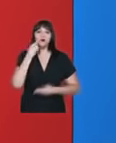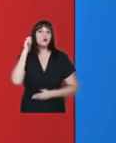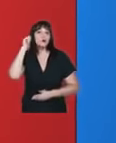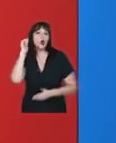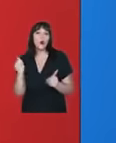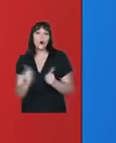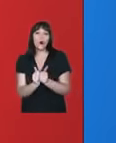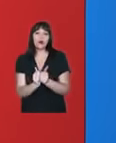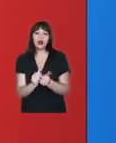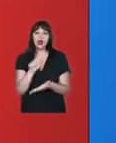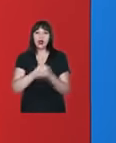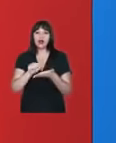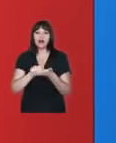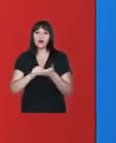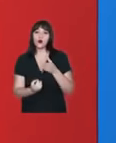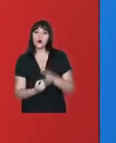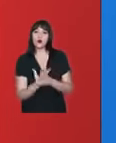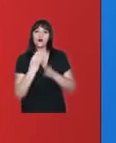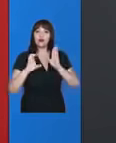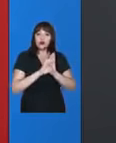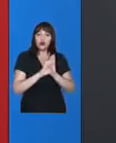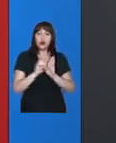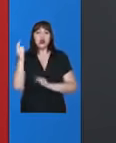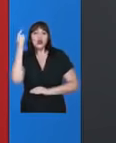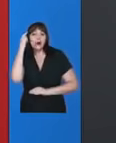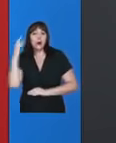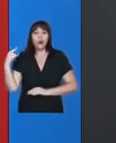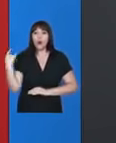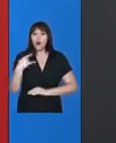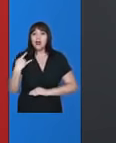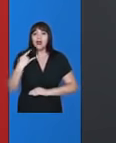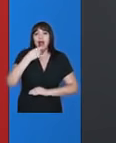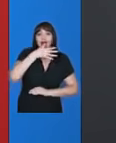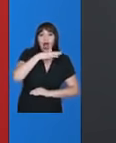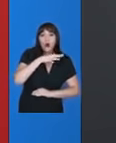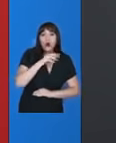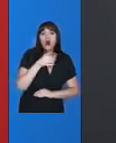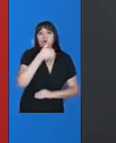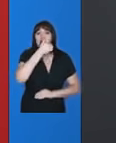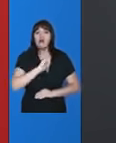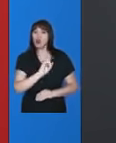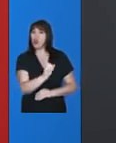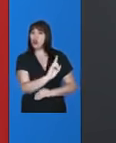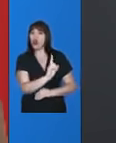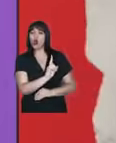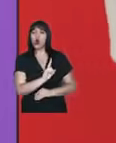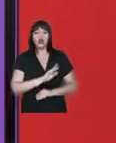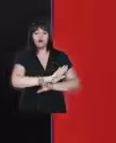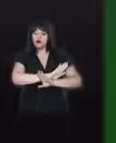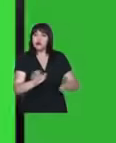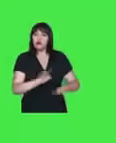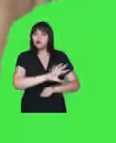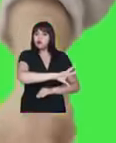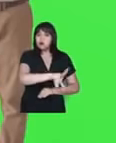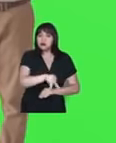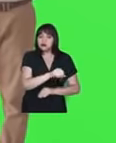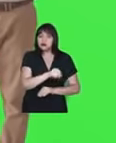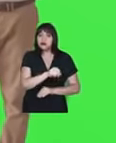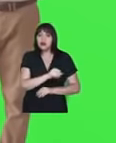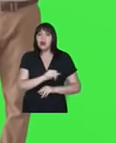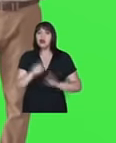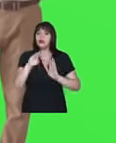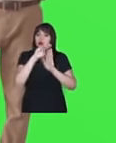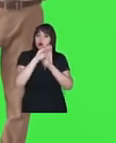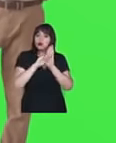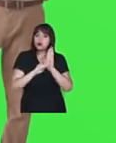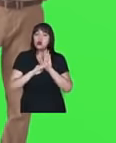que juntos y juntas escribamos una nueva constitución. Creemos que es urgente desprivatizar el agua, terminando con su saqueo